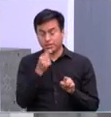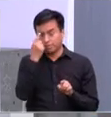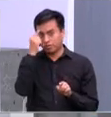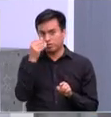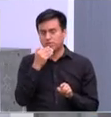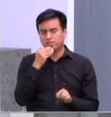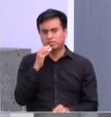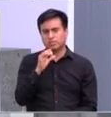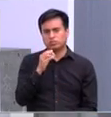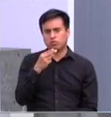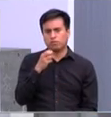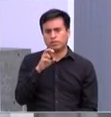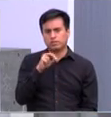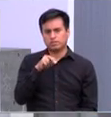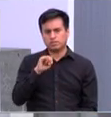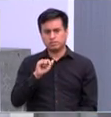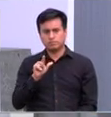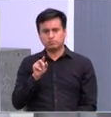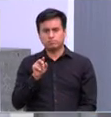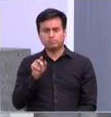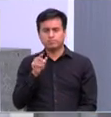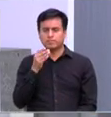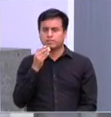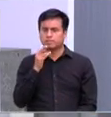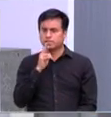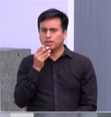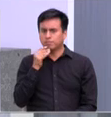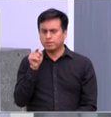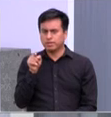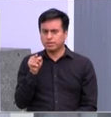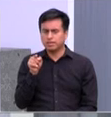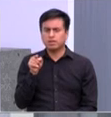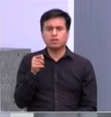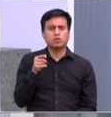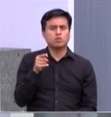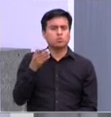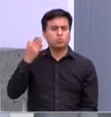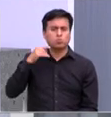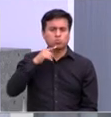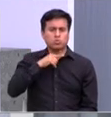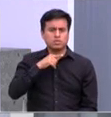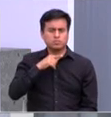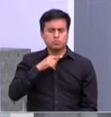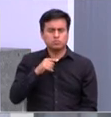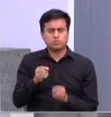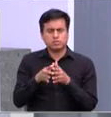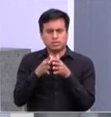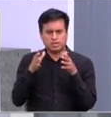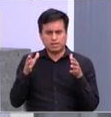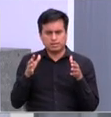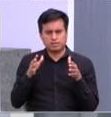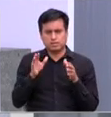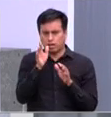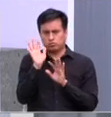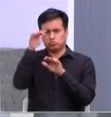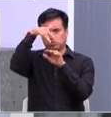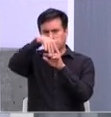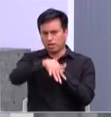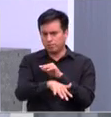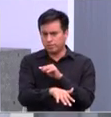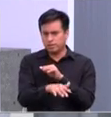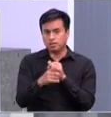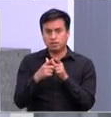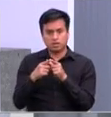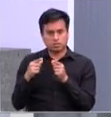de Chernóbil y también del último gran tsunami